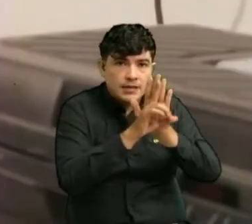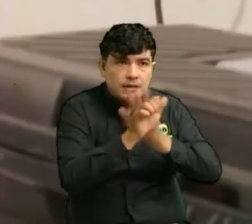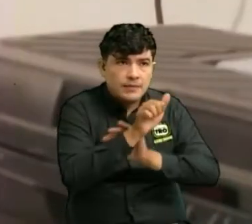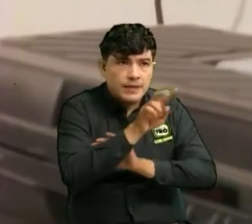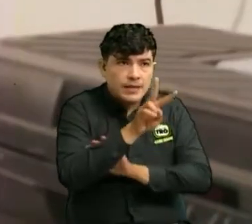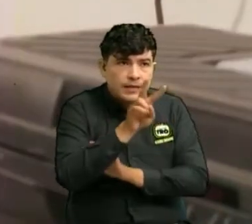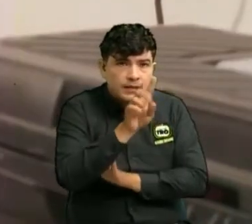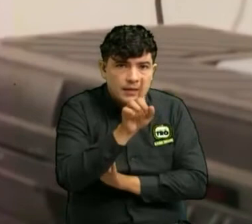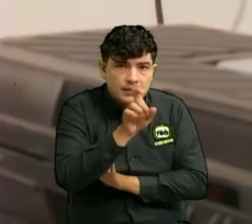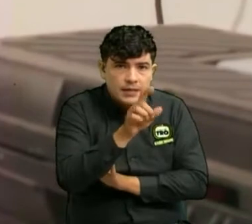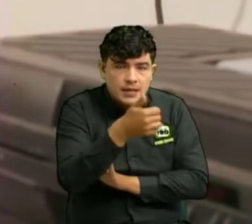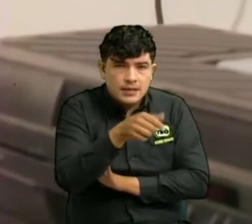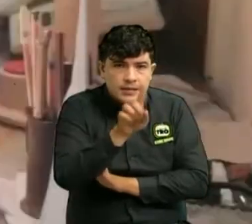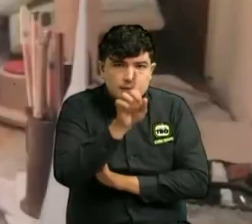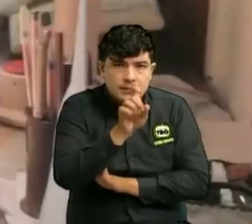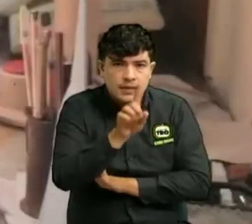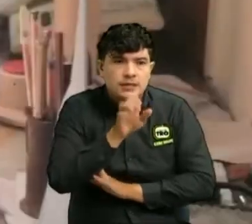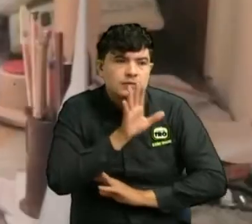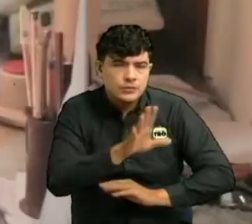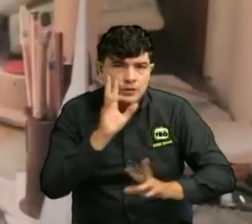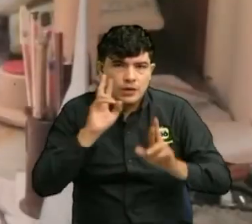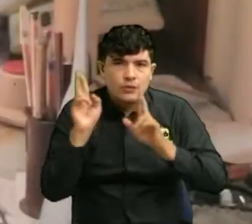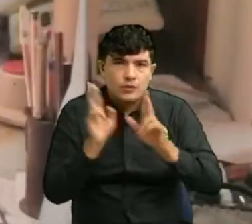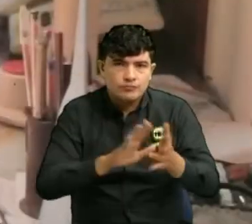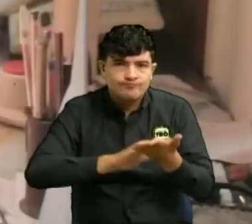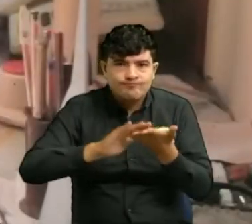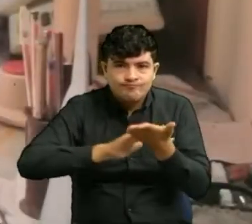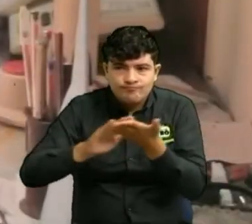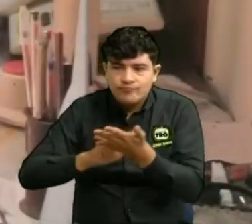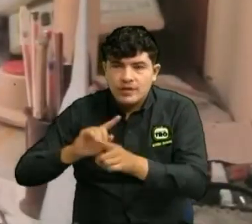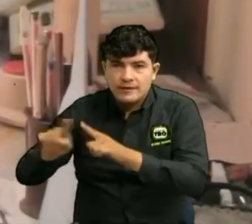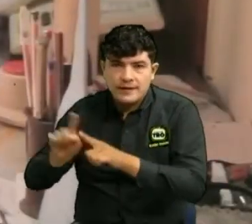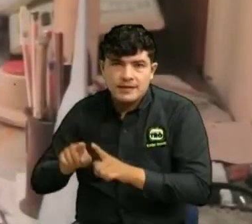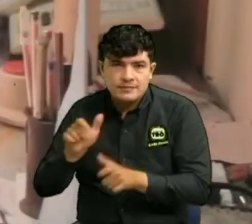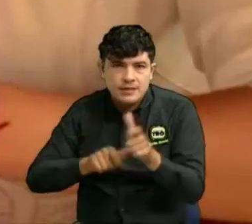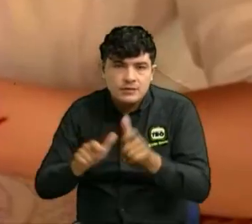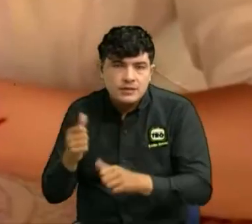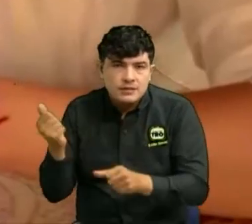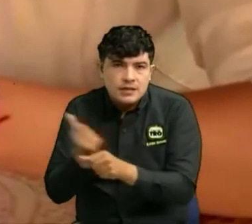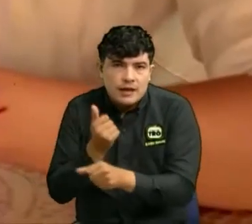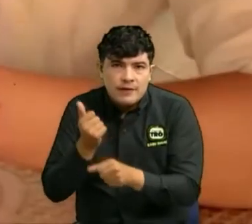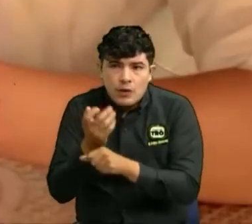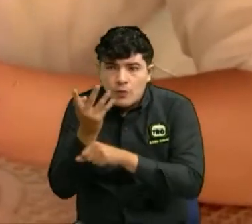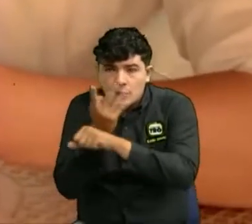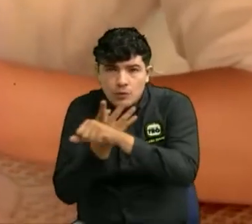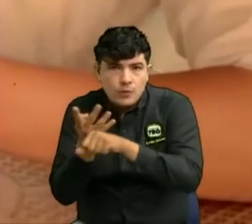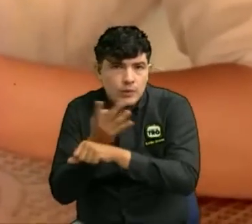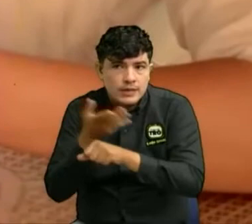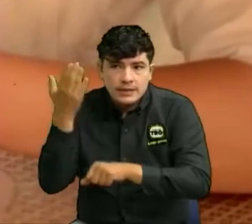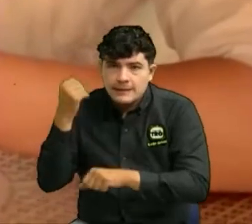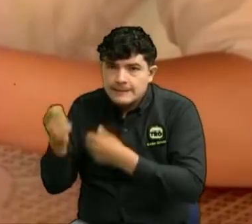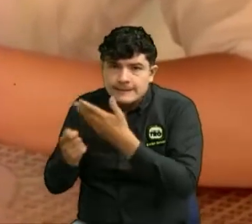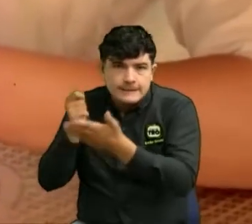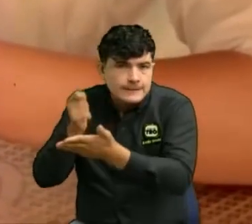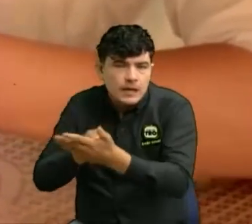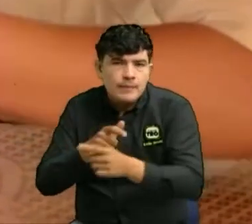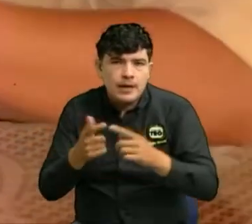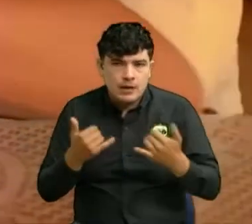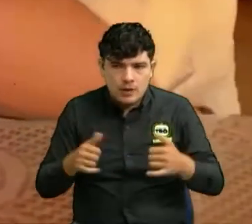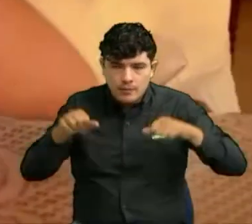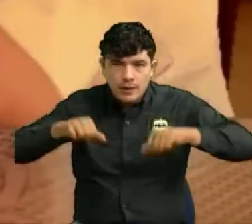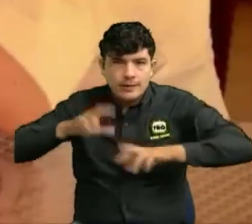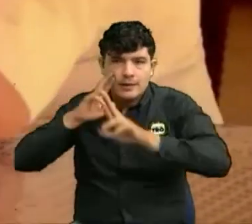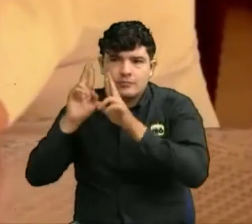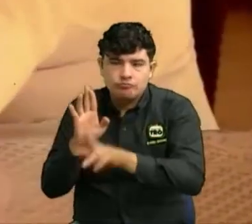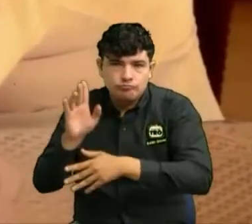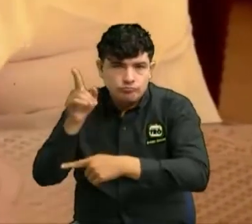de 2013 vino a resolver la situación de muchos trabajadores de jornada incompleta a los que no se les cotizaba y que ahora se les puede cotizar